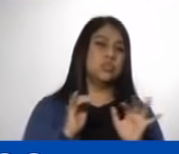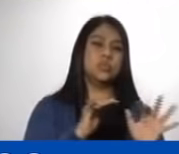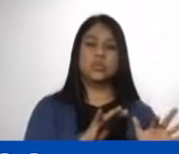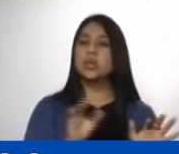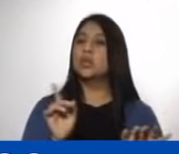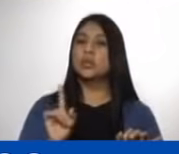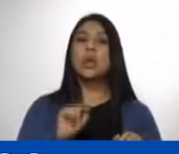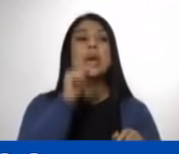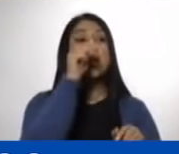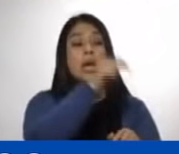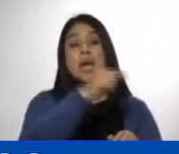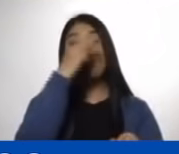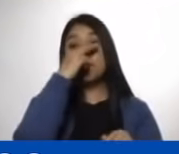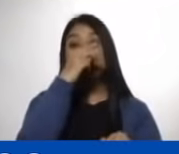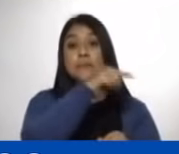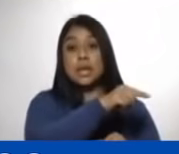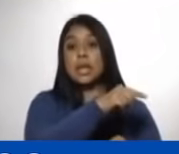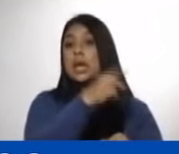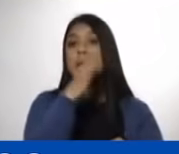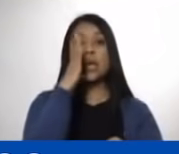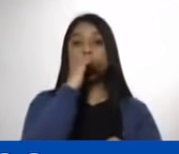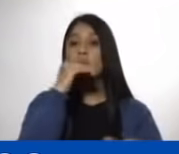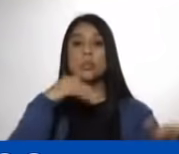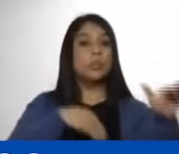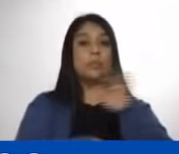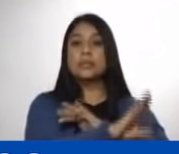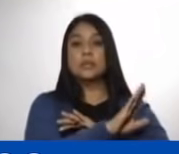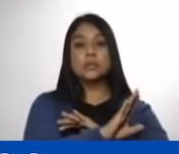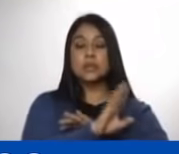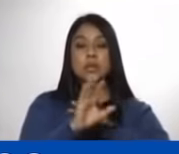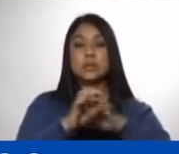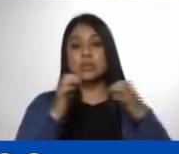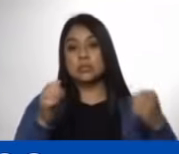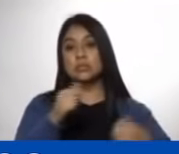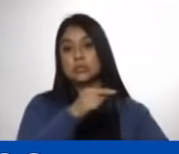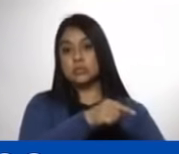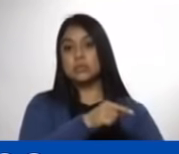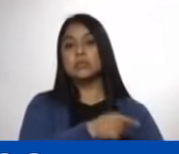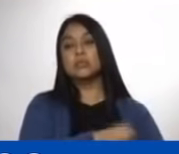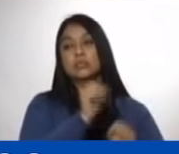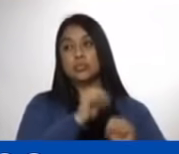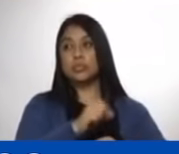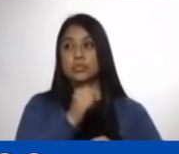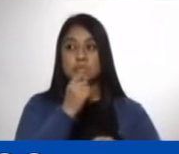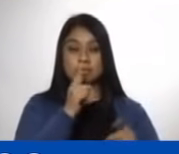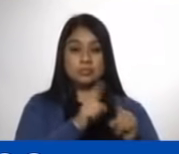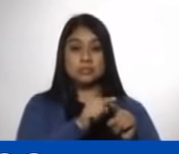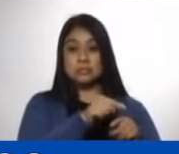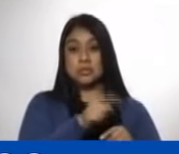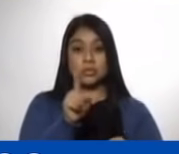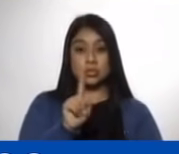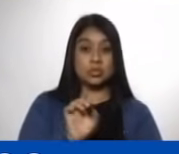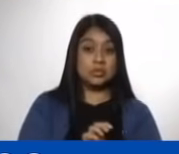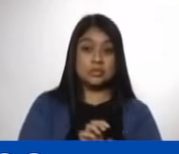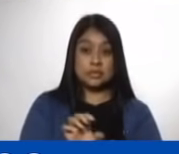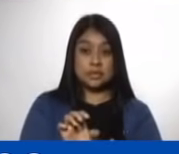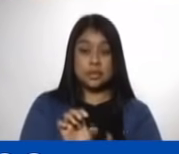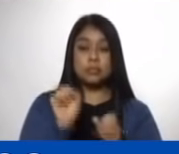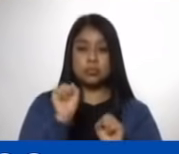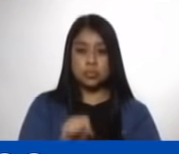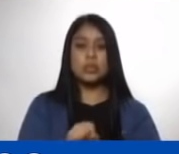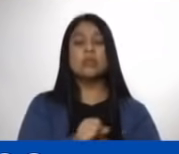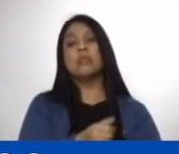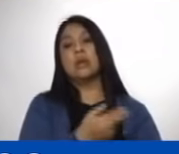a frontera mexicana, donde no se les dejará pasar y donde se podrá, si no lo evitamos, podemos tener